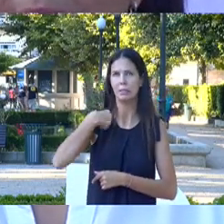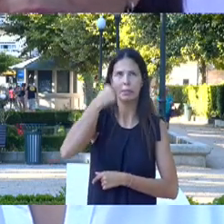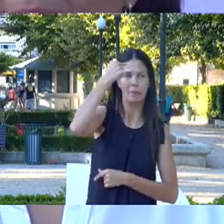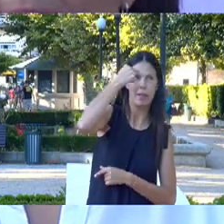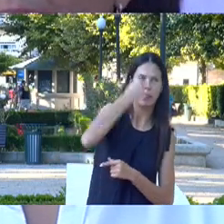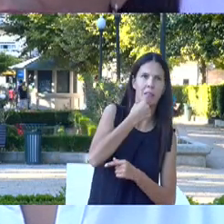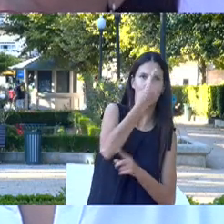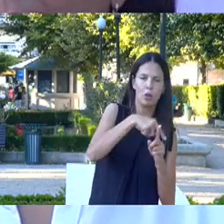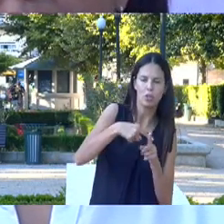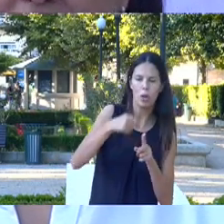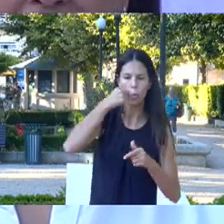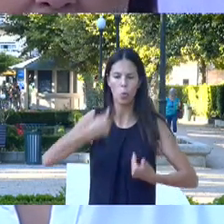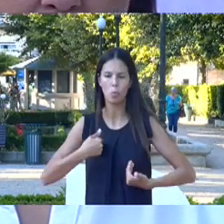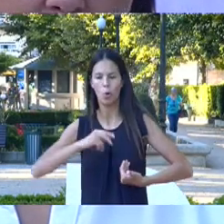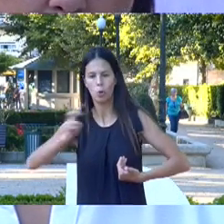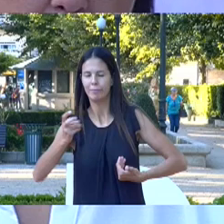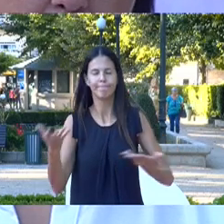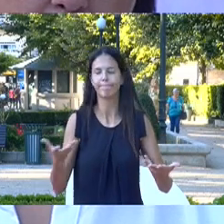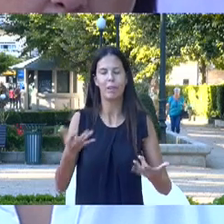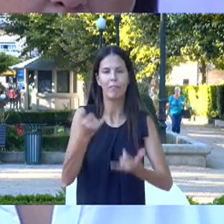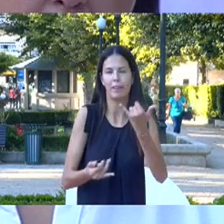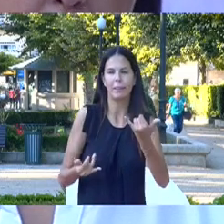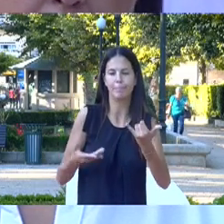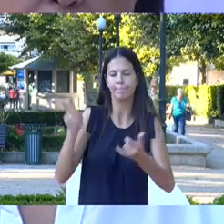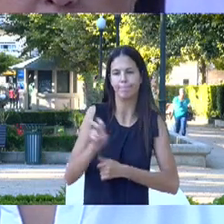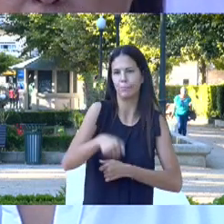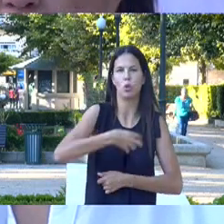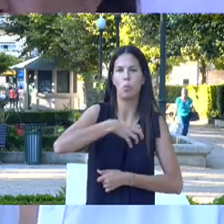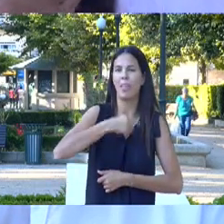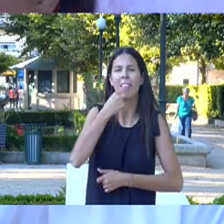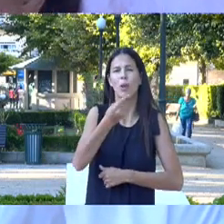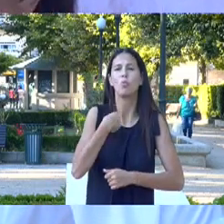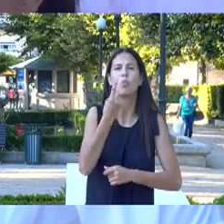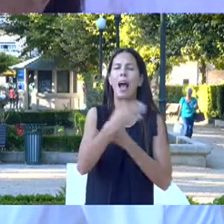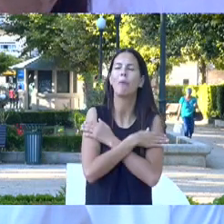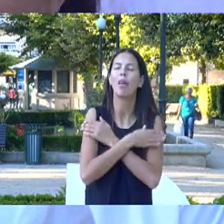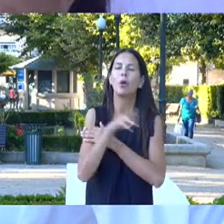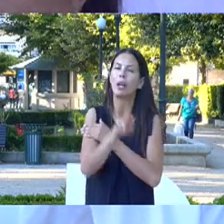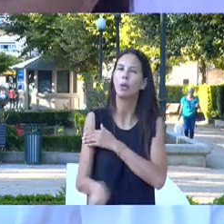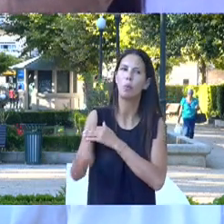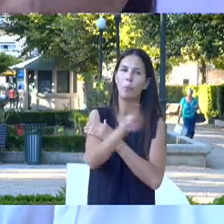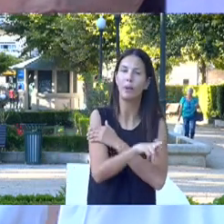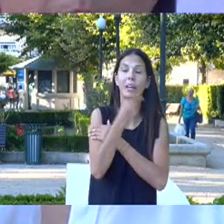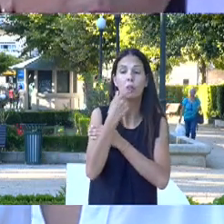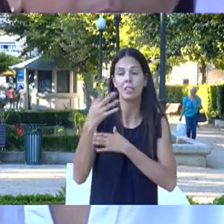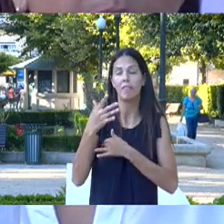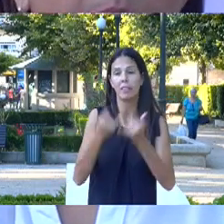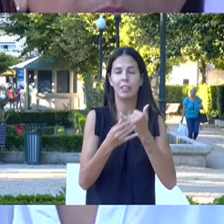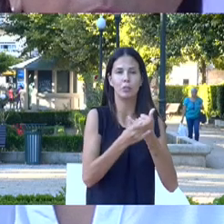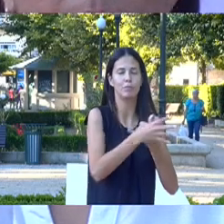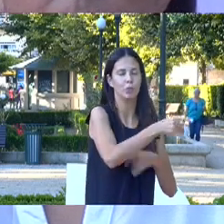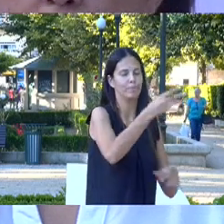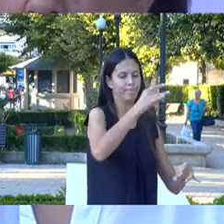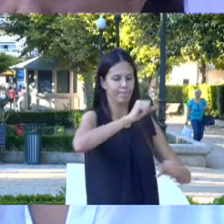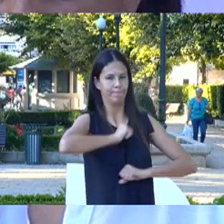cousa, o corpo dice outra, ela non é posible que hoxe este aquí. Trasladarlle desde aquí un forte abrazo e que se recupere. E, bueno, collo eu hoxe aquí o seu